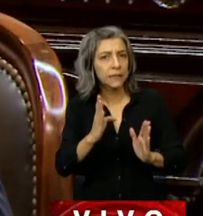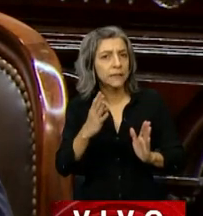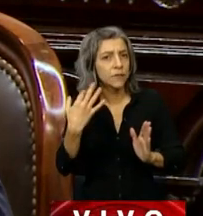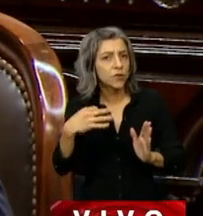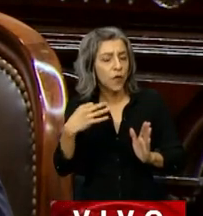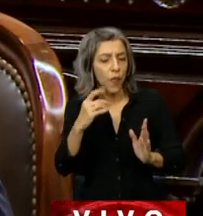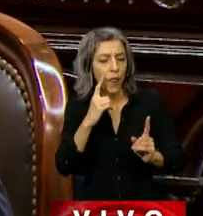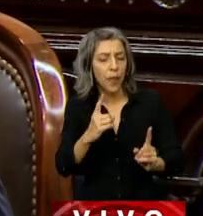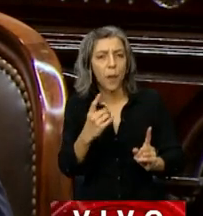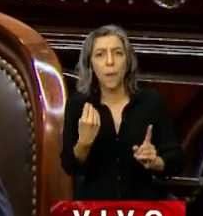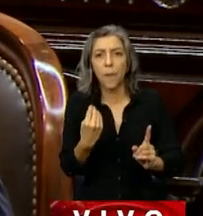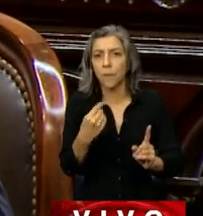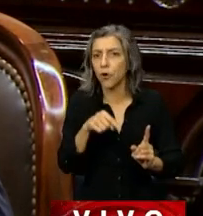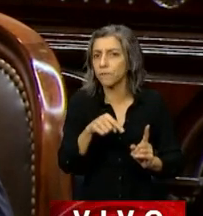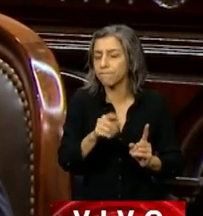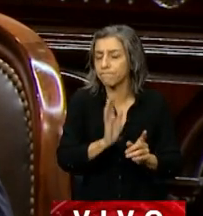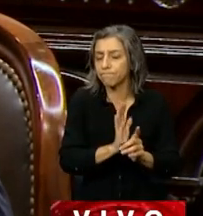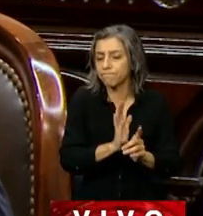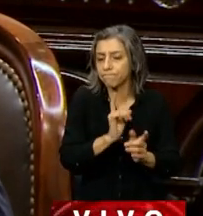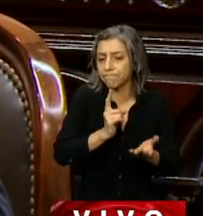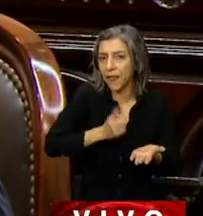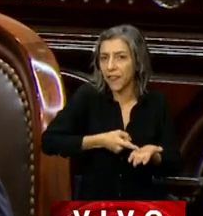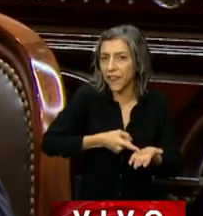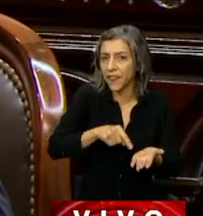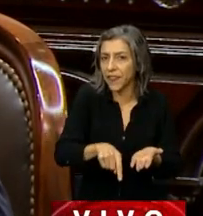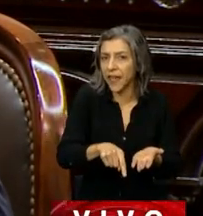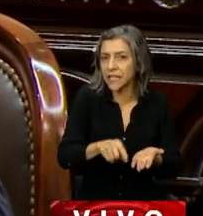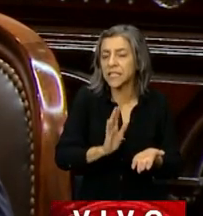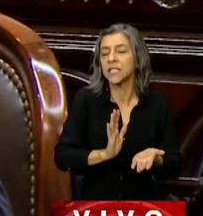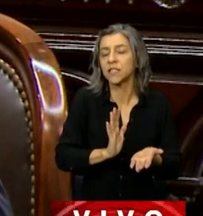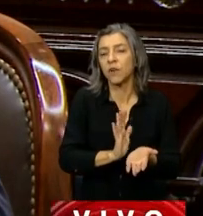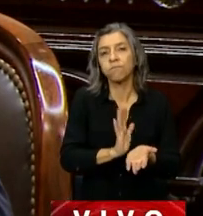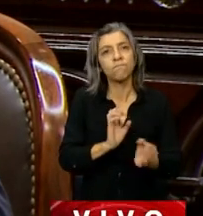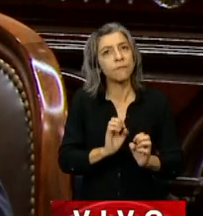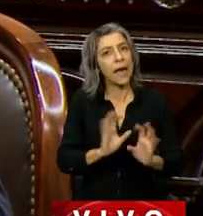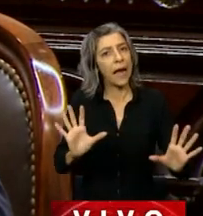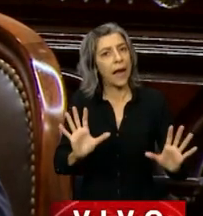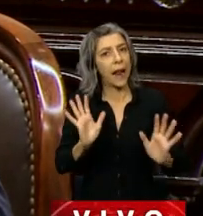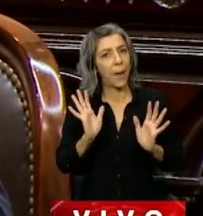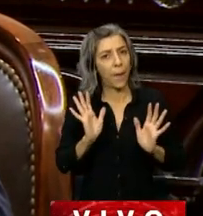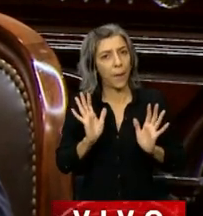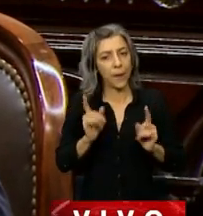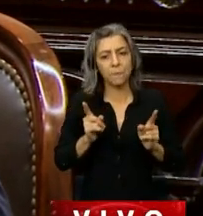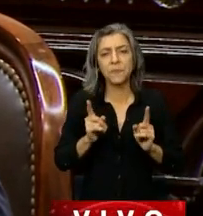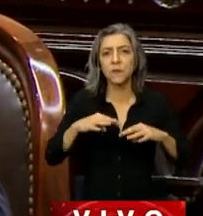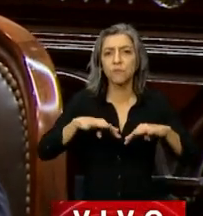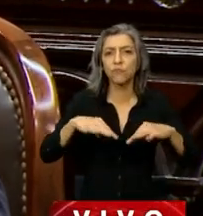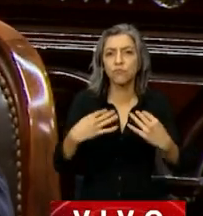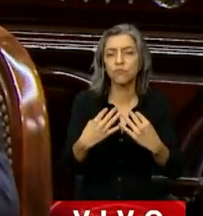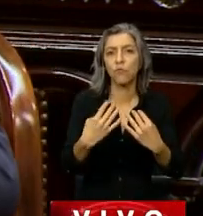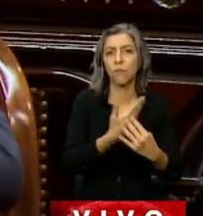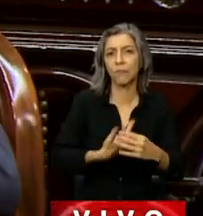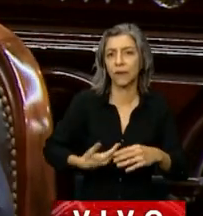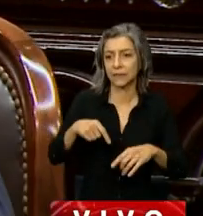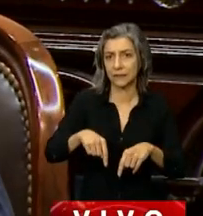la grave decisión que se ha tomado desde la presidencia de esta Cámara, Secretaría